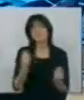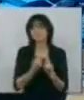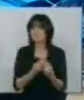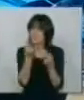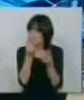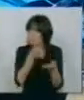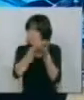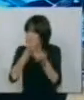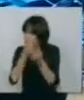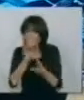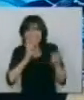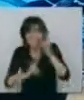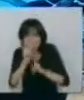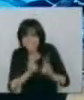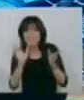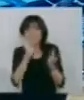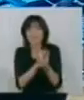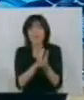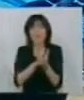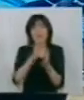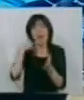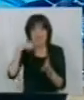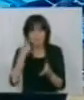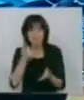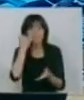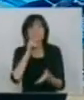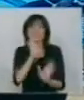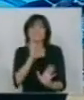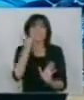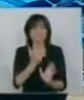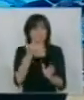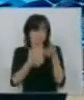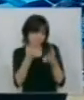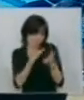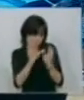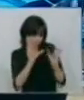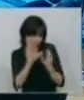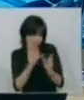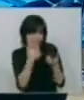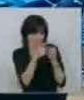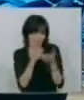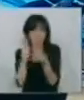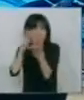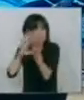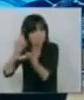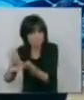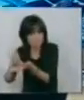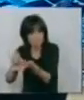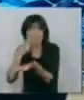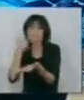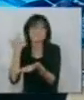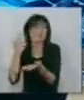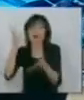de animales. Y en este documental descubrí un aparatito, que no creo que esté en el país, que es un expendedor automático